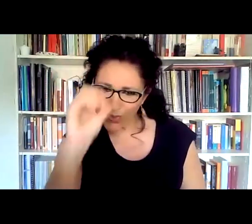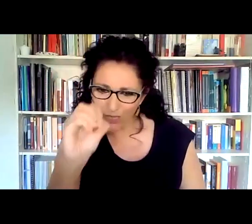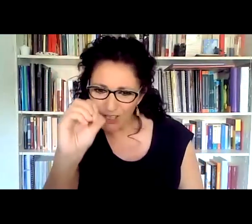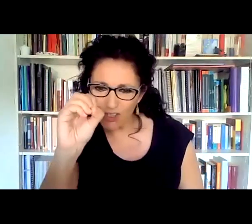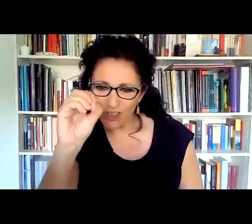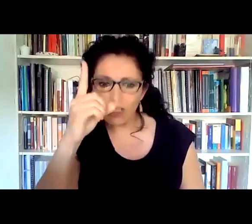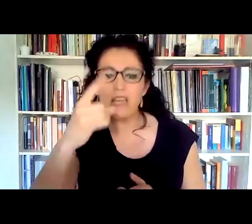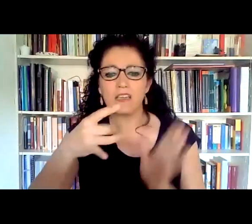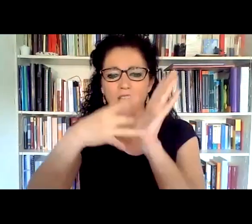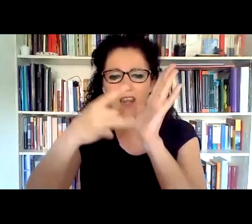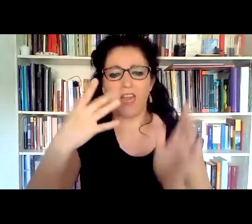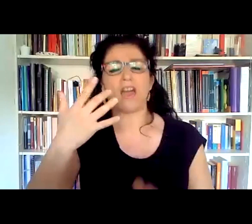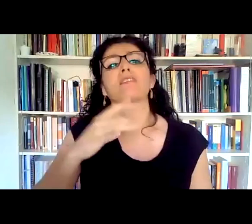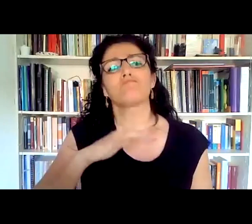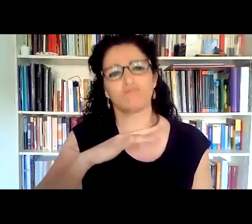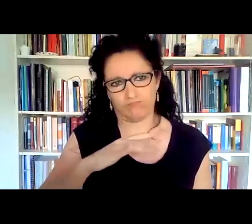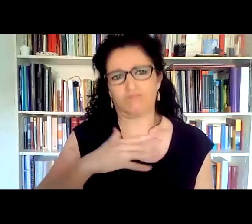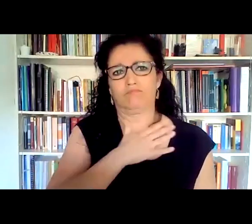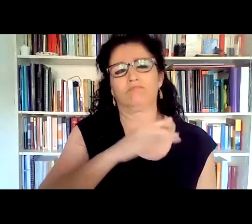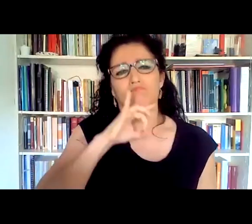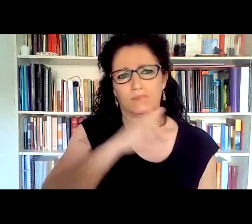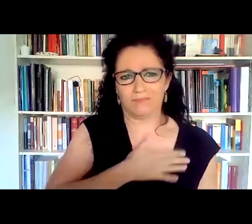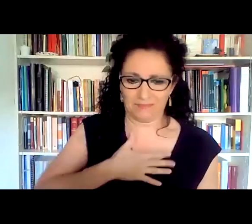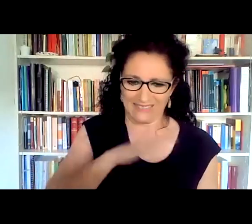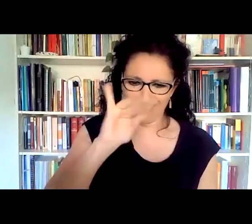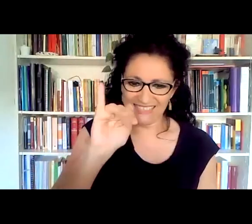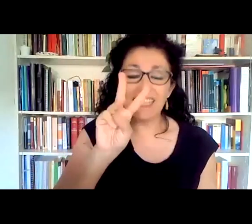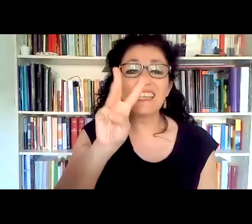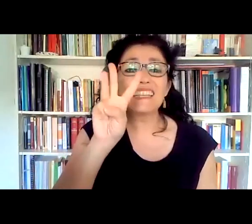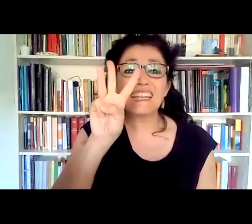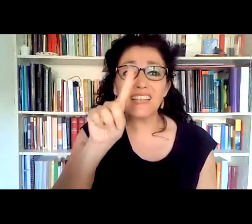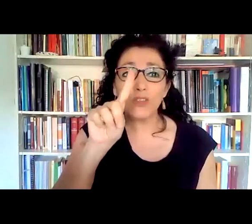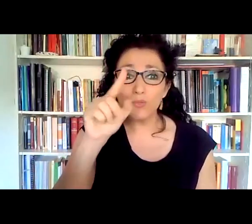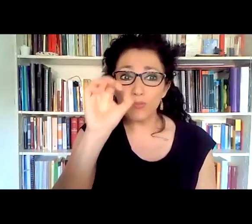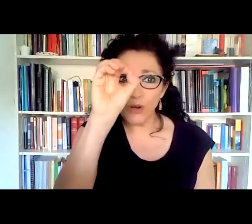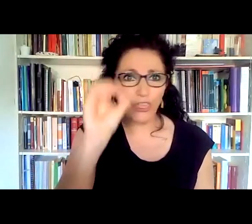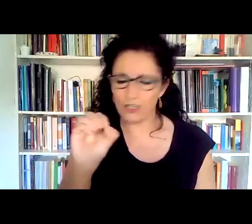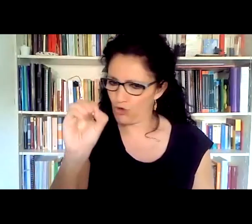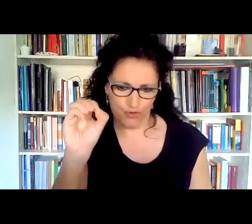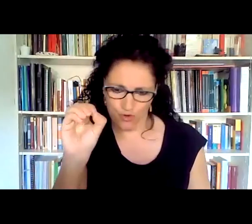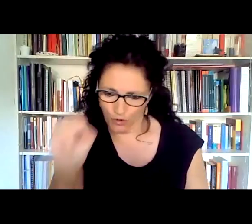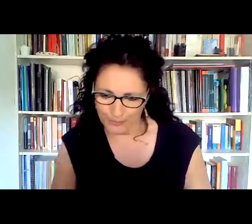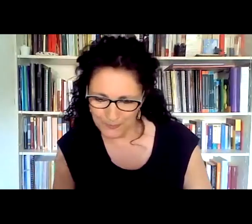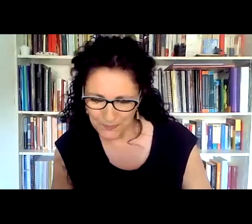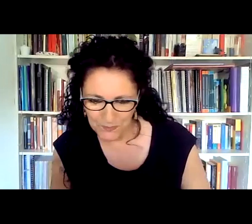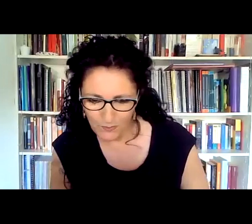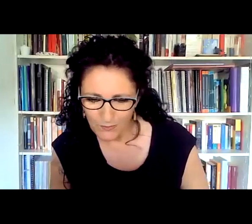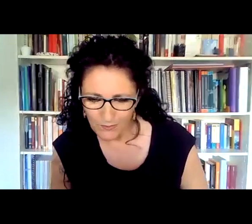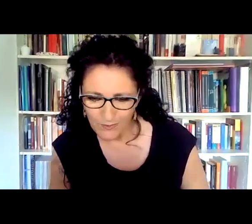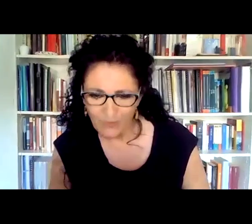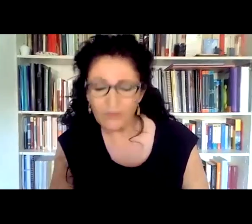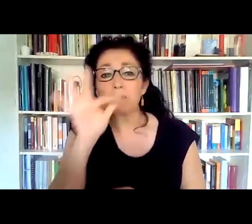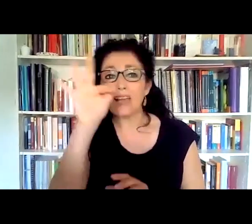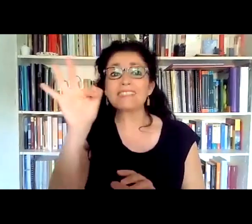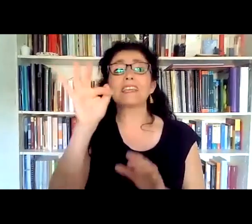el 50,5% dice que sí están satisfechos con la calidad del servicio